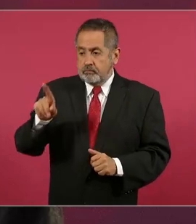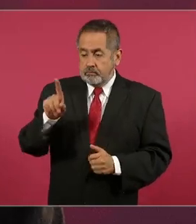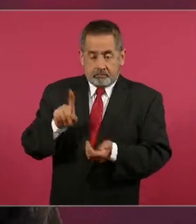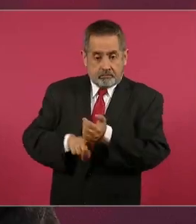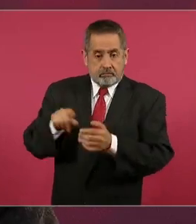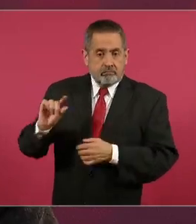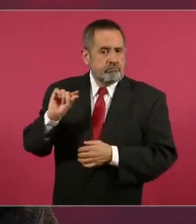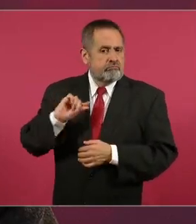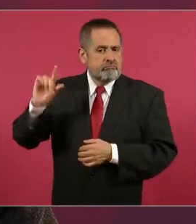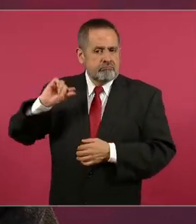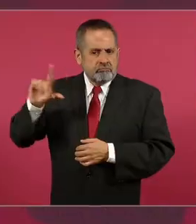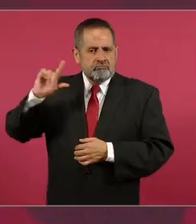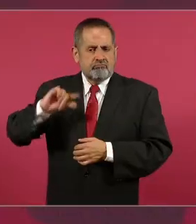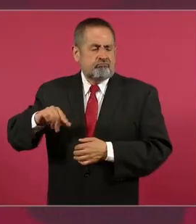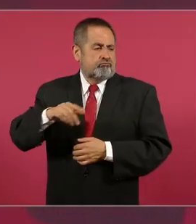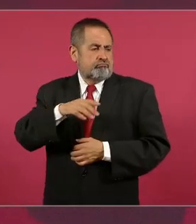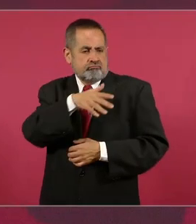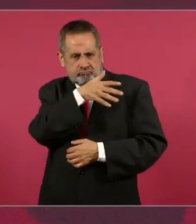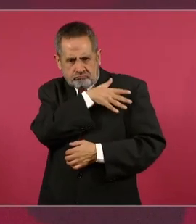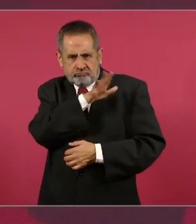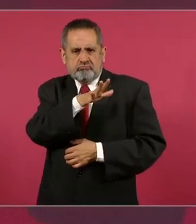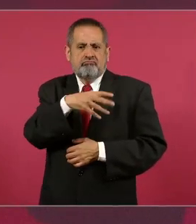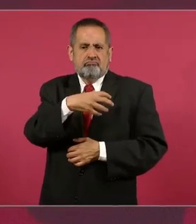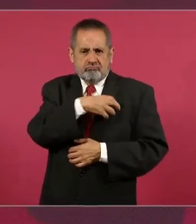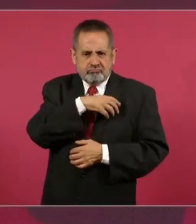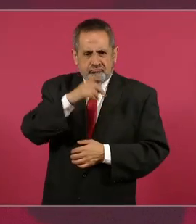profesionales, oficiales,